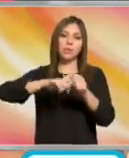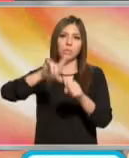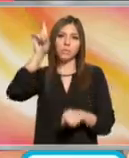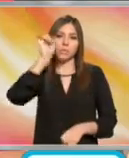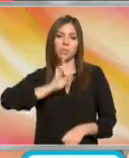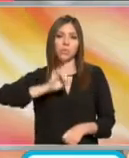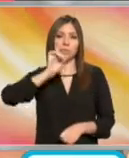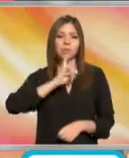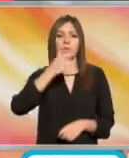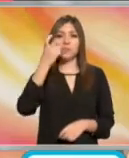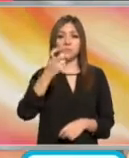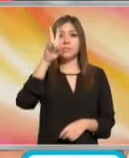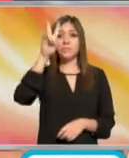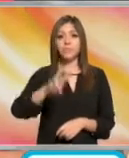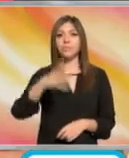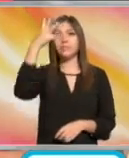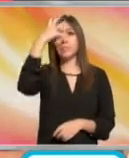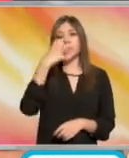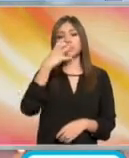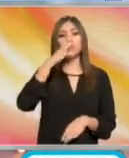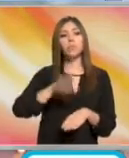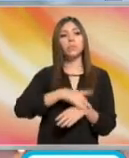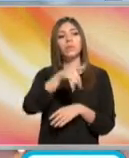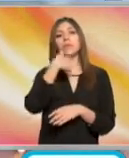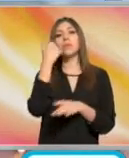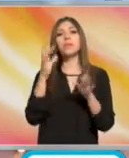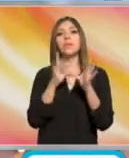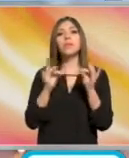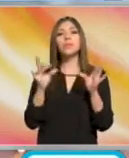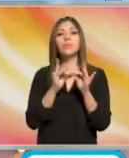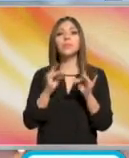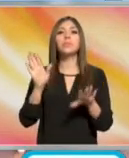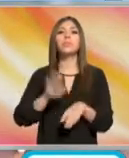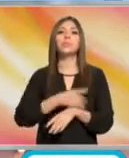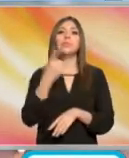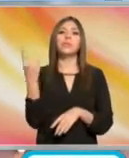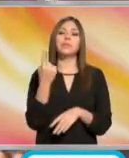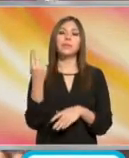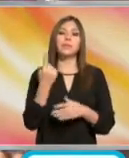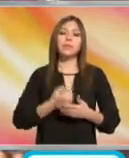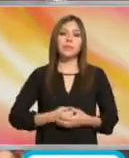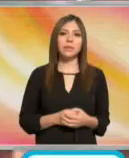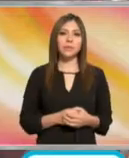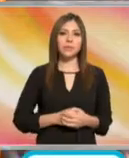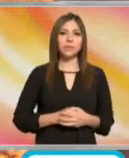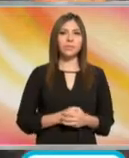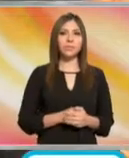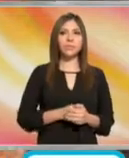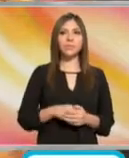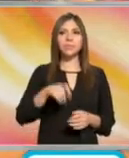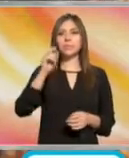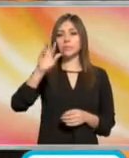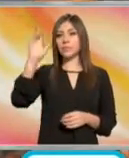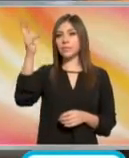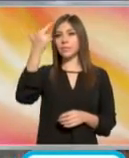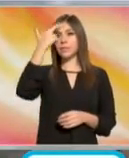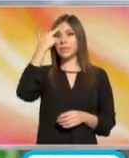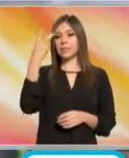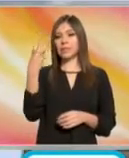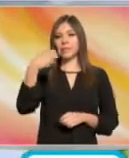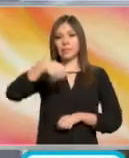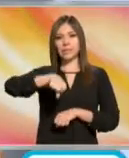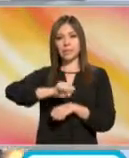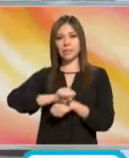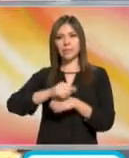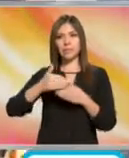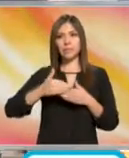Esto, triste, lo traigo a colación como un referente porque que además se conmemora en esta semana que,